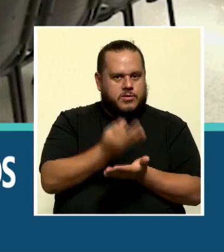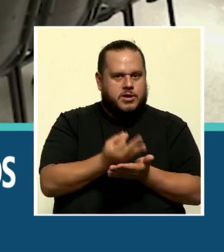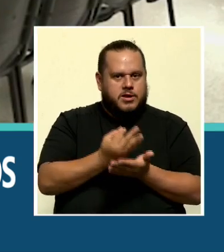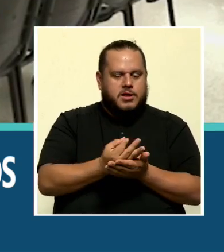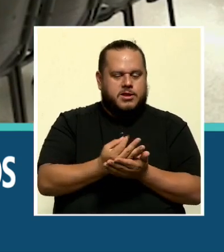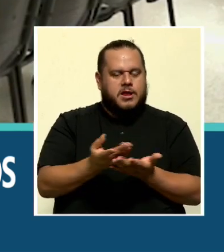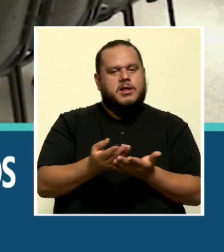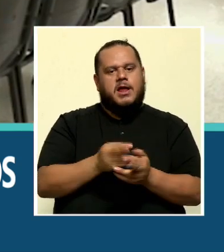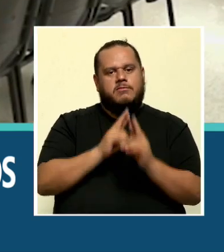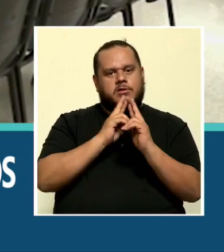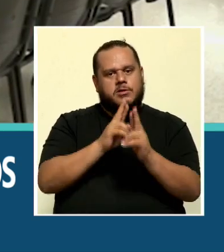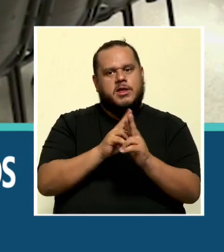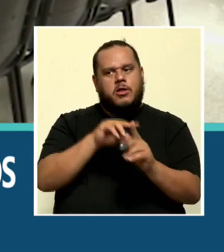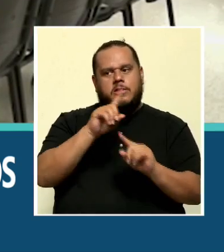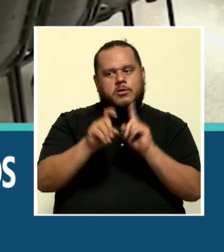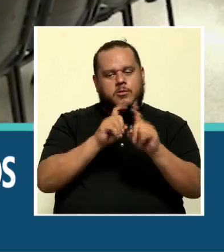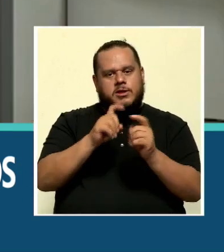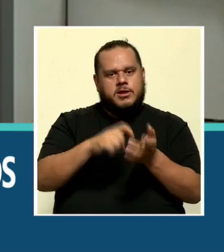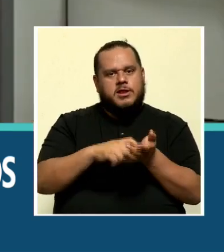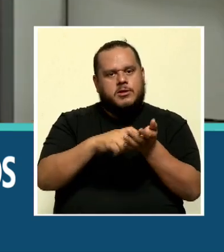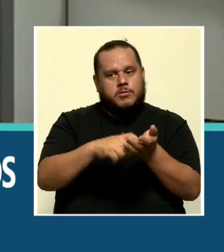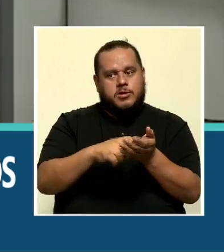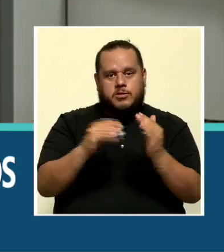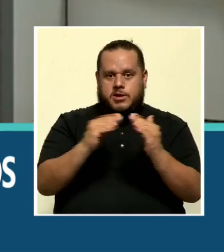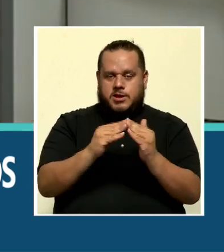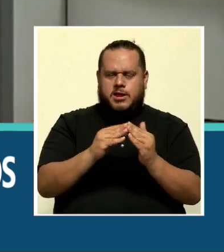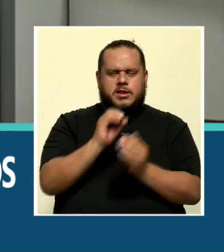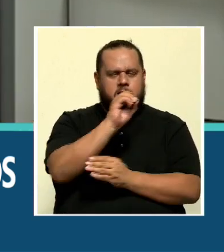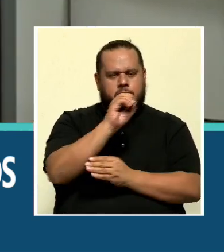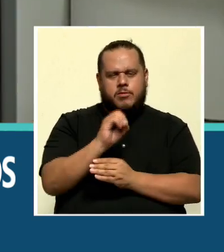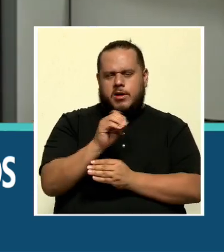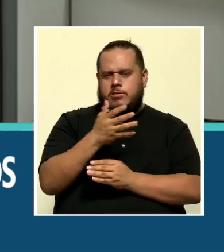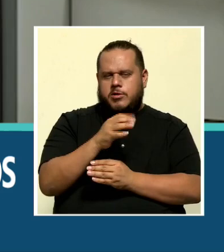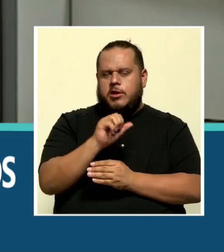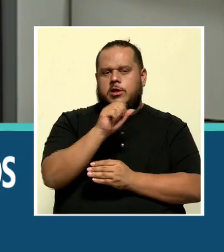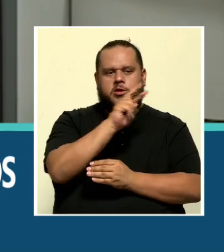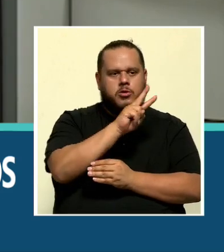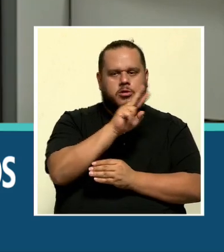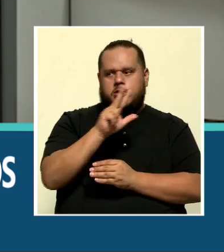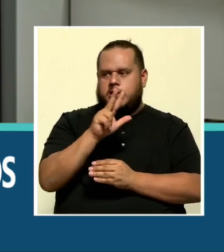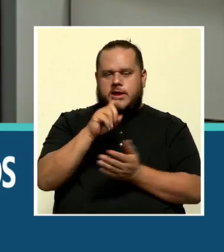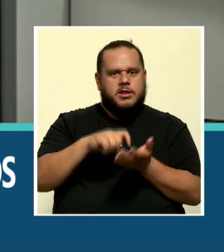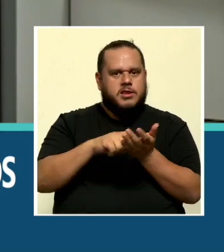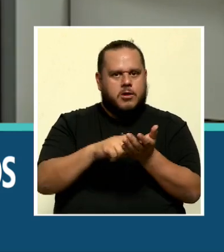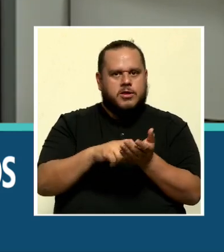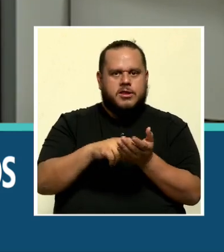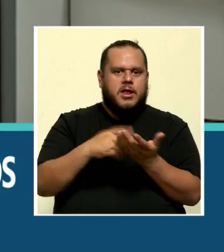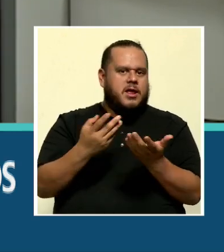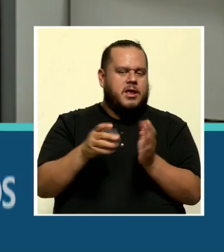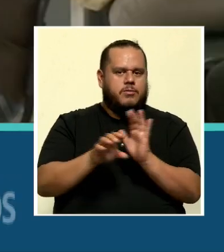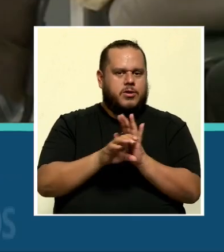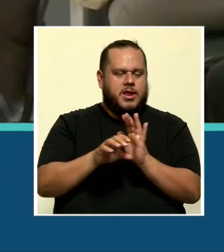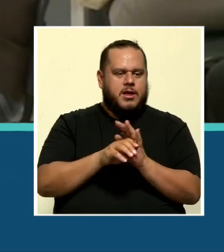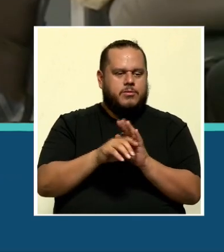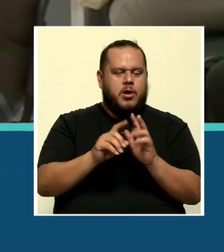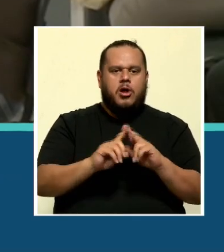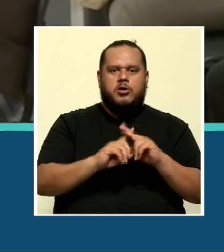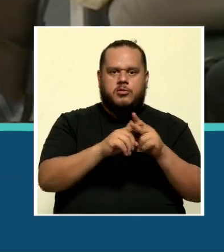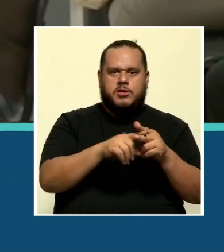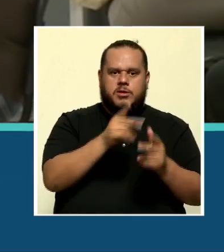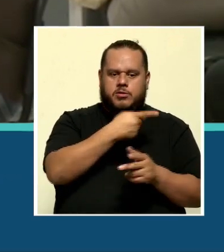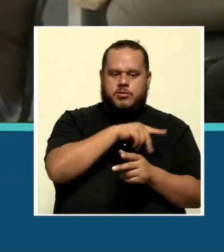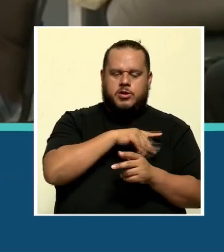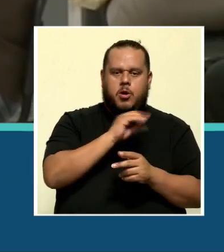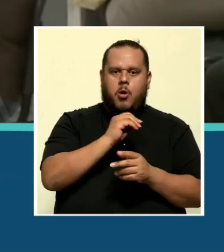de endeudamiento de los hogares. En promedio, las personas tienen entre 2 y 3 deudas, entre las que destacan los créditos personales o